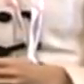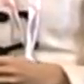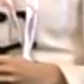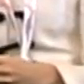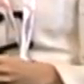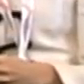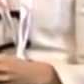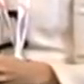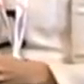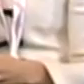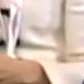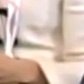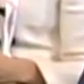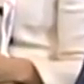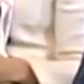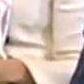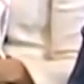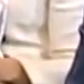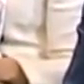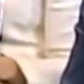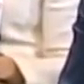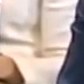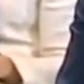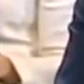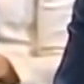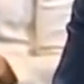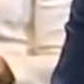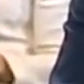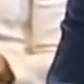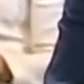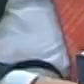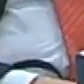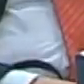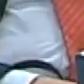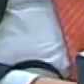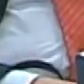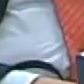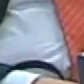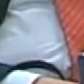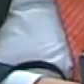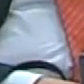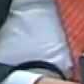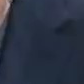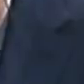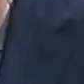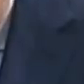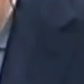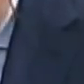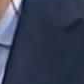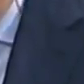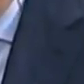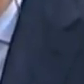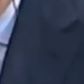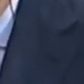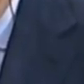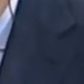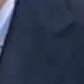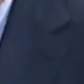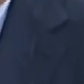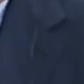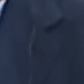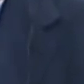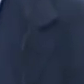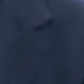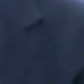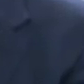bilaterales entre ambas naciones. Rusia, hemos destacado que actualmente impulsa con Venezuela más de 264 proyectos de